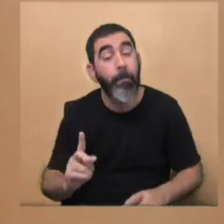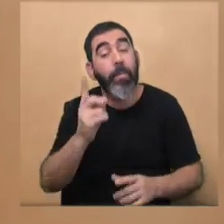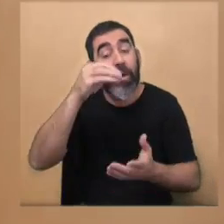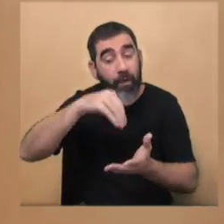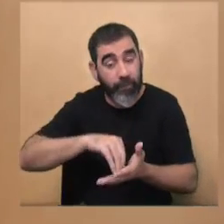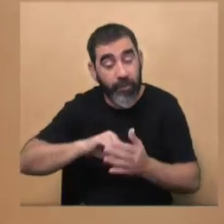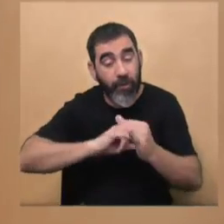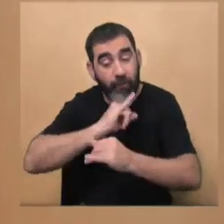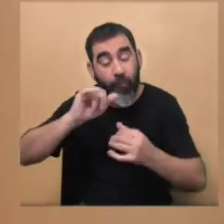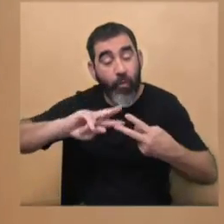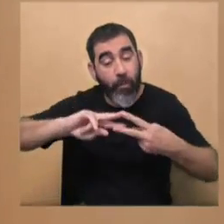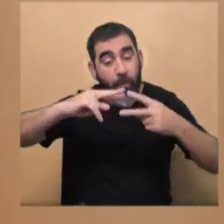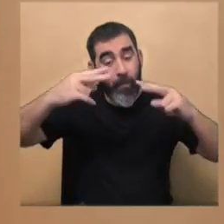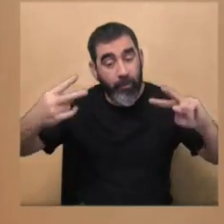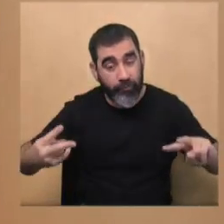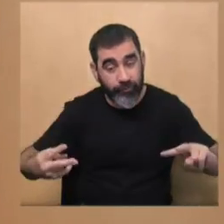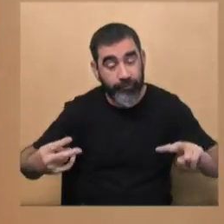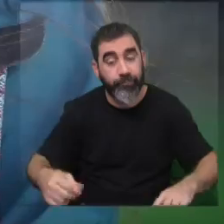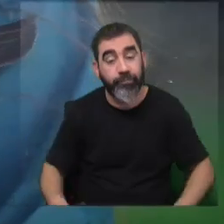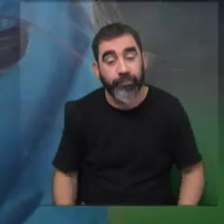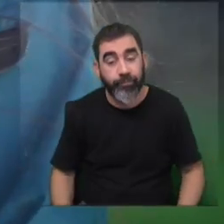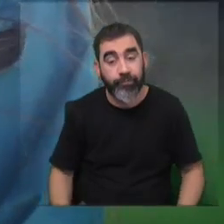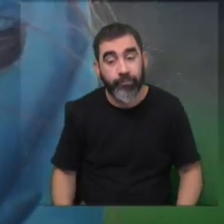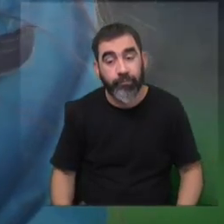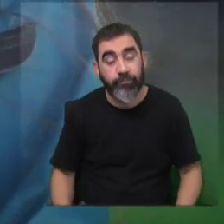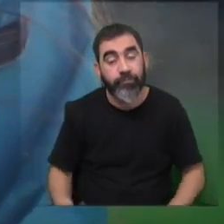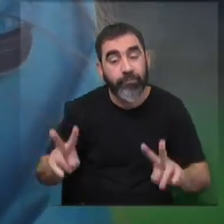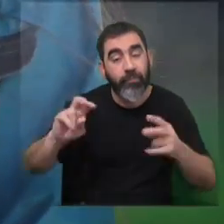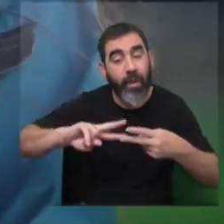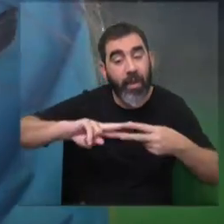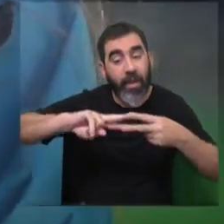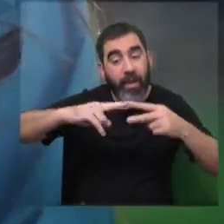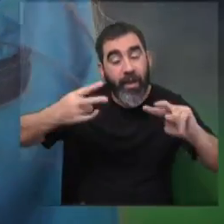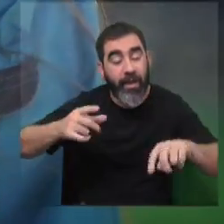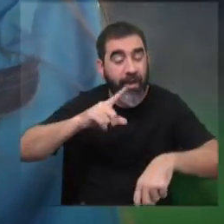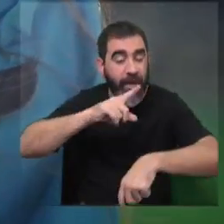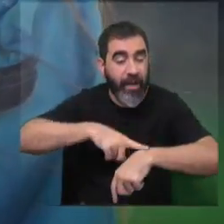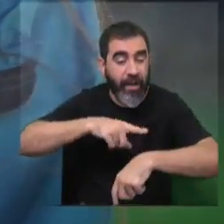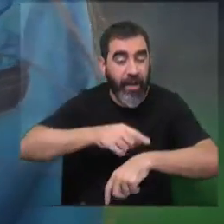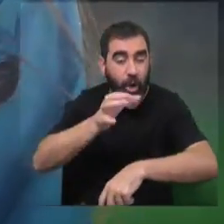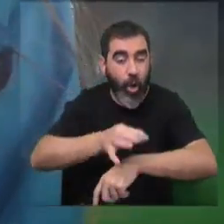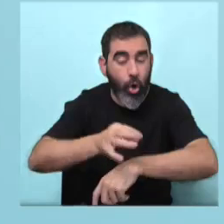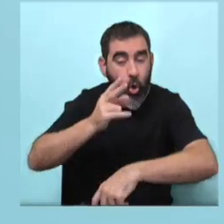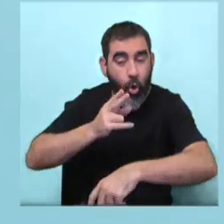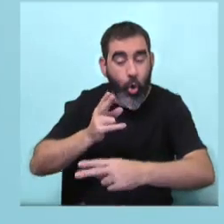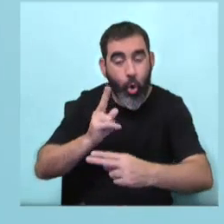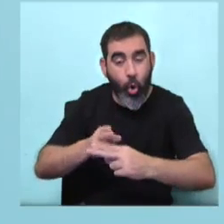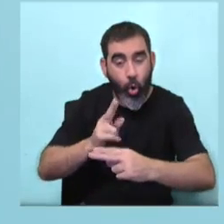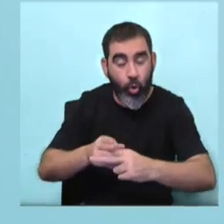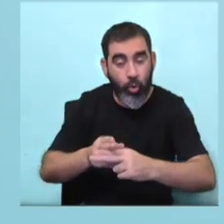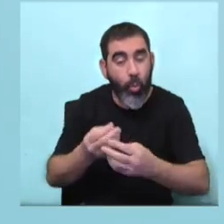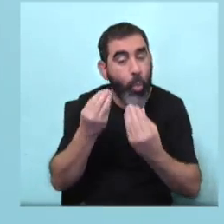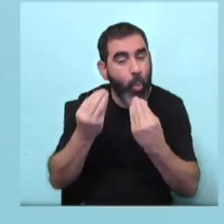datos genéticos, que lo que vamos a ver es las variantes de los genes reloj, que son los que sustentan estos ritmos, cuál